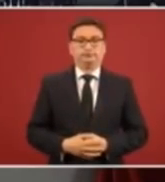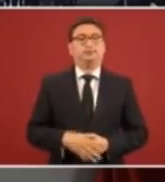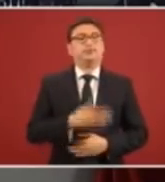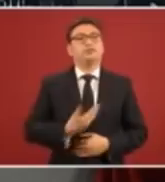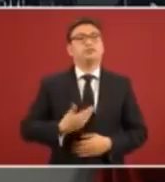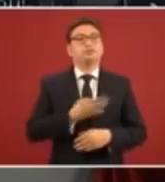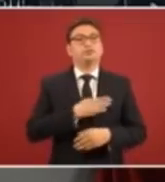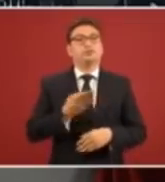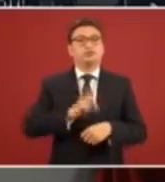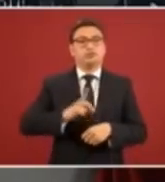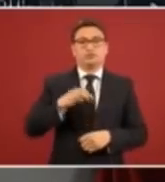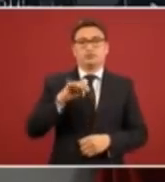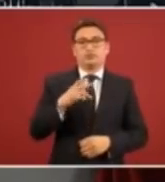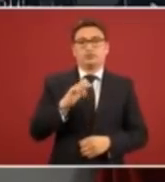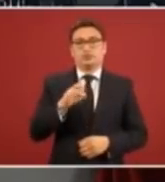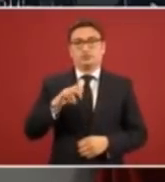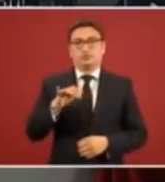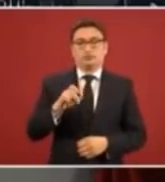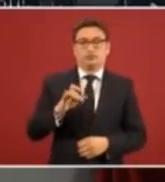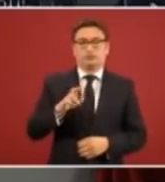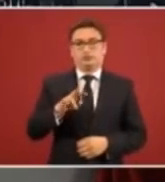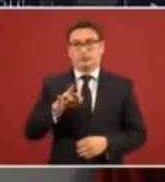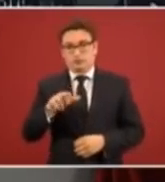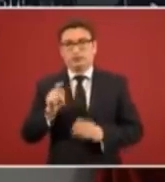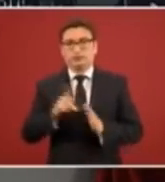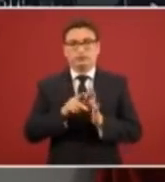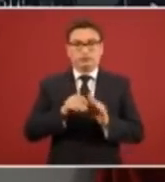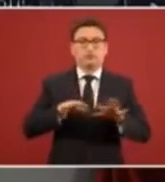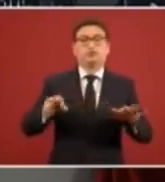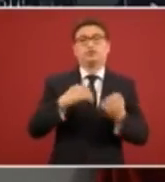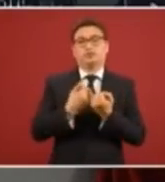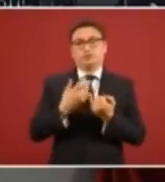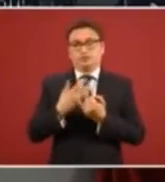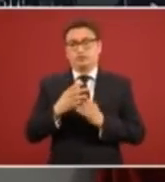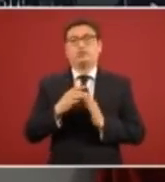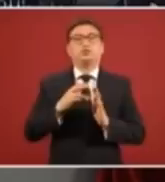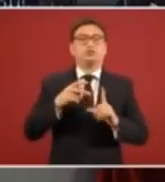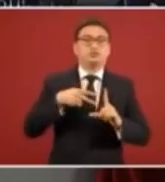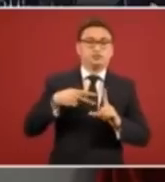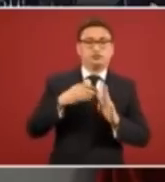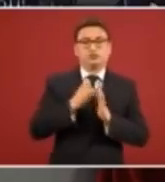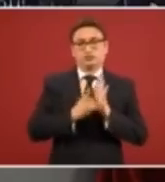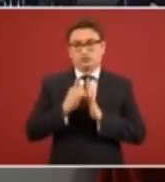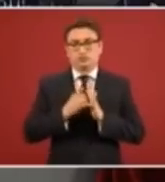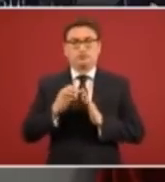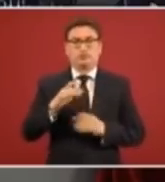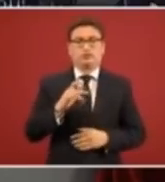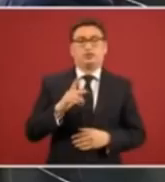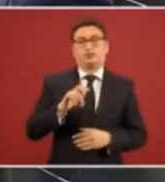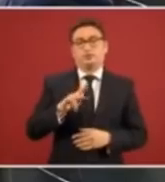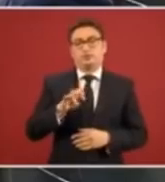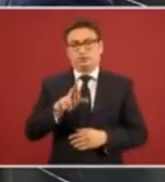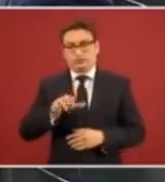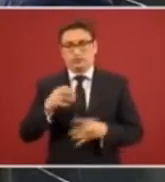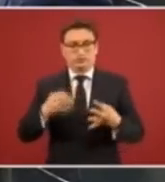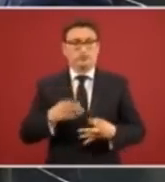Presidente, buenos días. Marco Antonio Olvera, del Diario Digital y del portal de YouTube Marco Olvera Oficial. Le voy a dar una referencia sobre lo que publica hoy la prensa